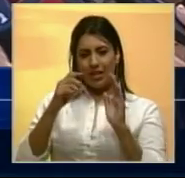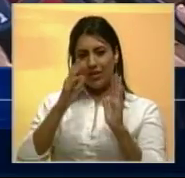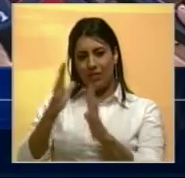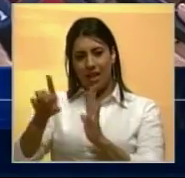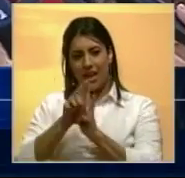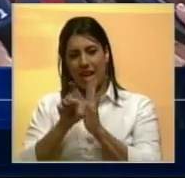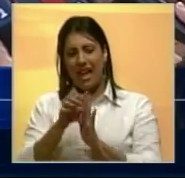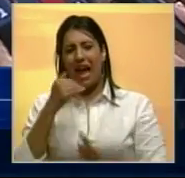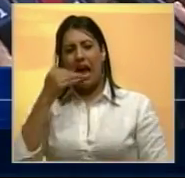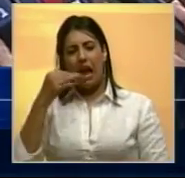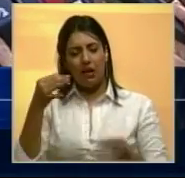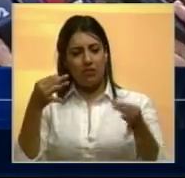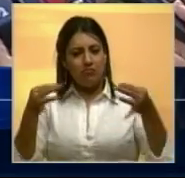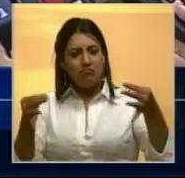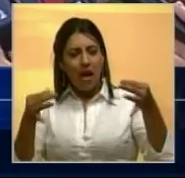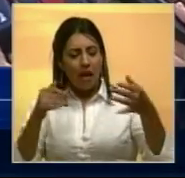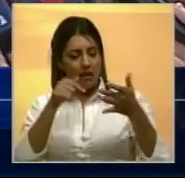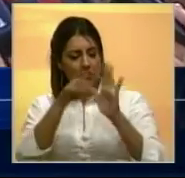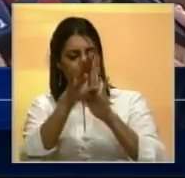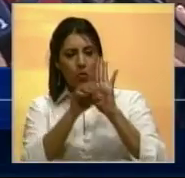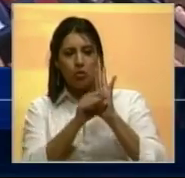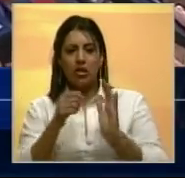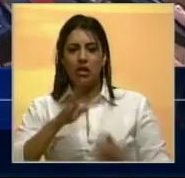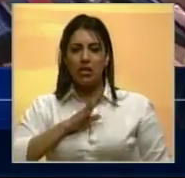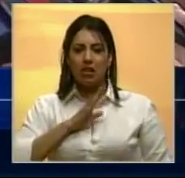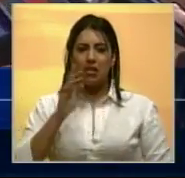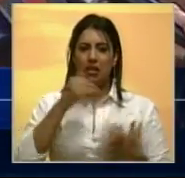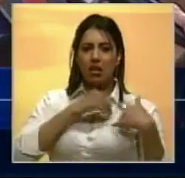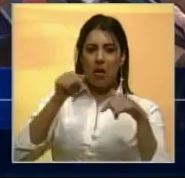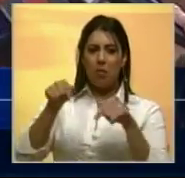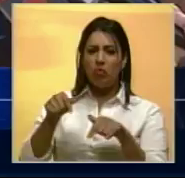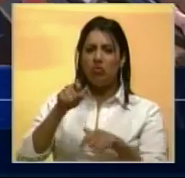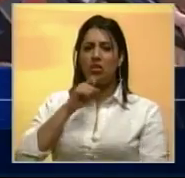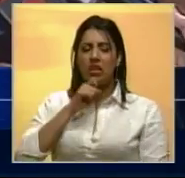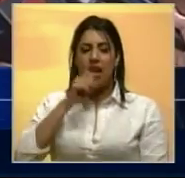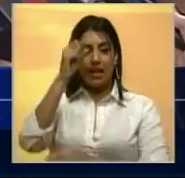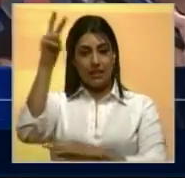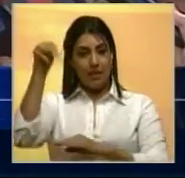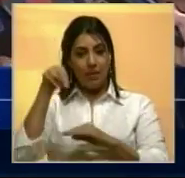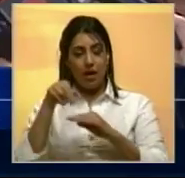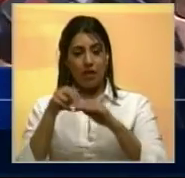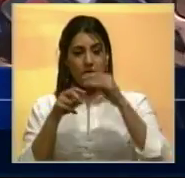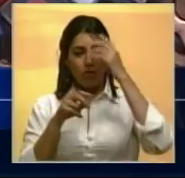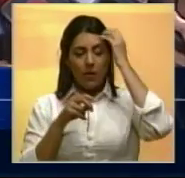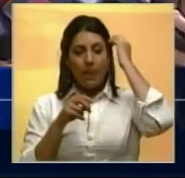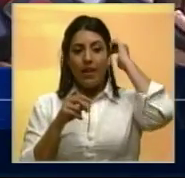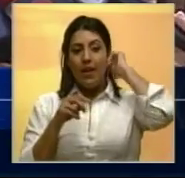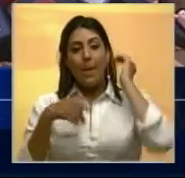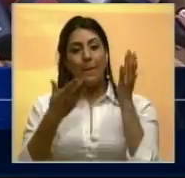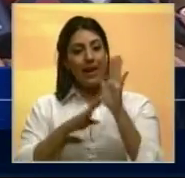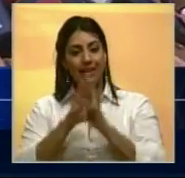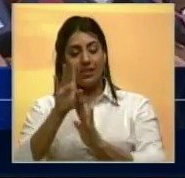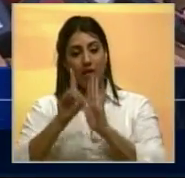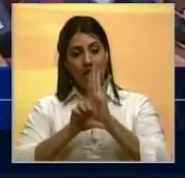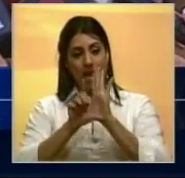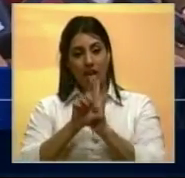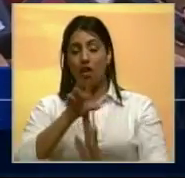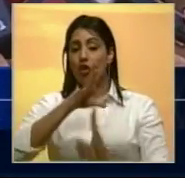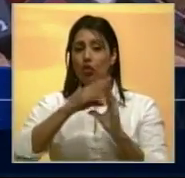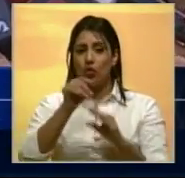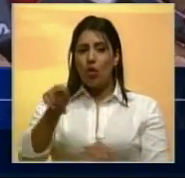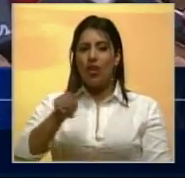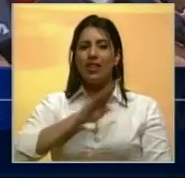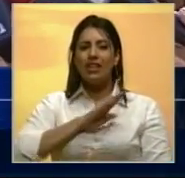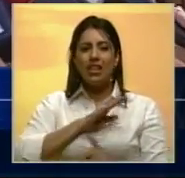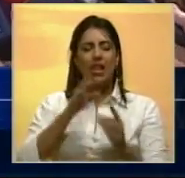legislativa, con el papel constitucional que tiene que jugar la Asamblea Nacional para el desarrollo de leyes. Todas tienen que